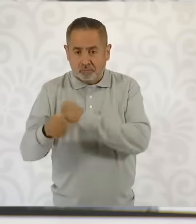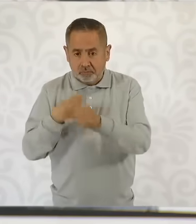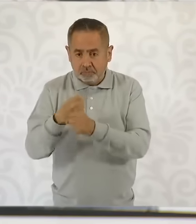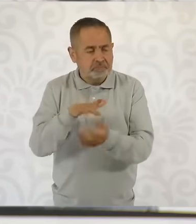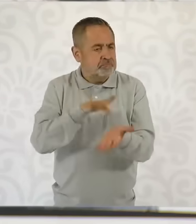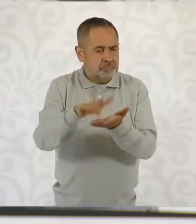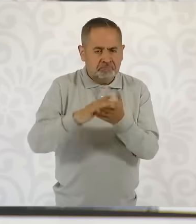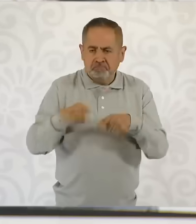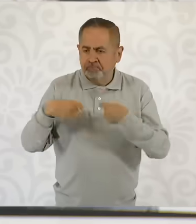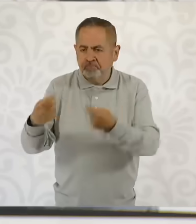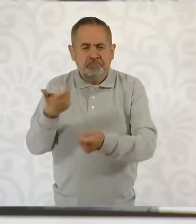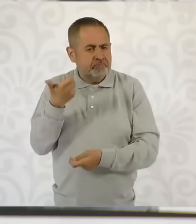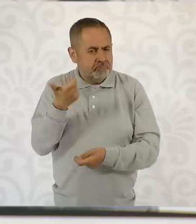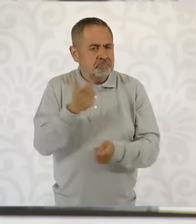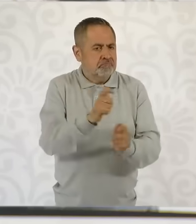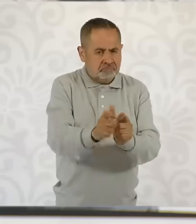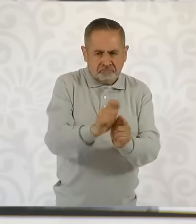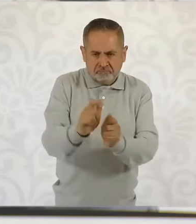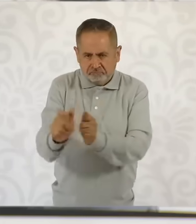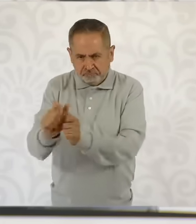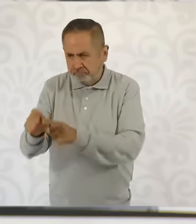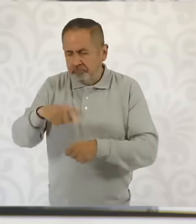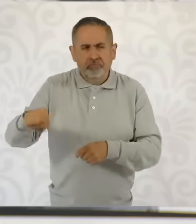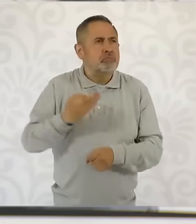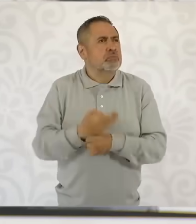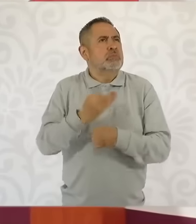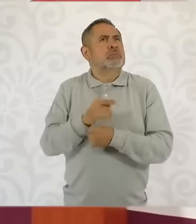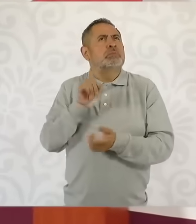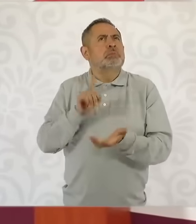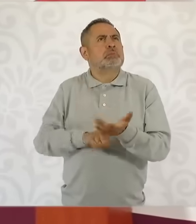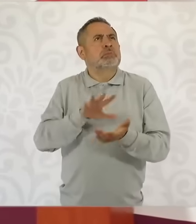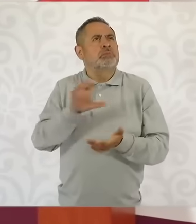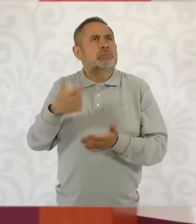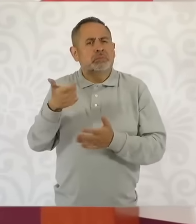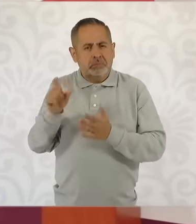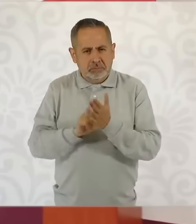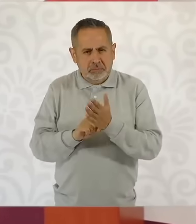apoyo que en este momento es de 1.500 pesos